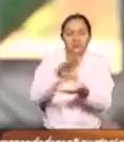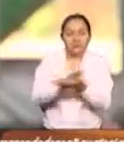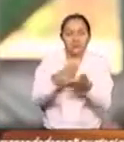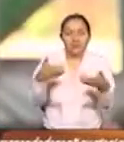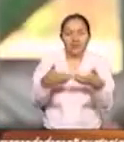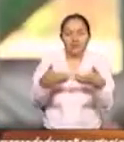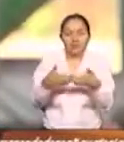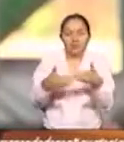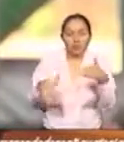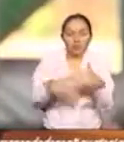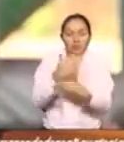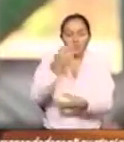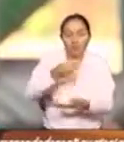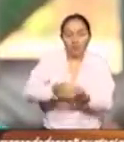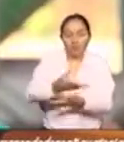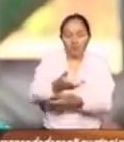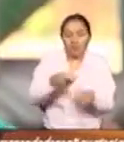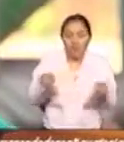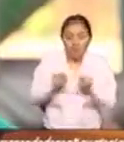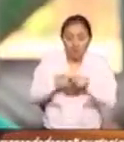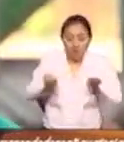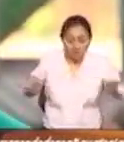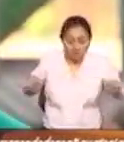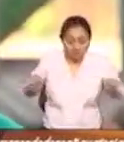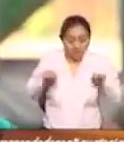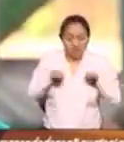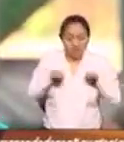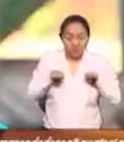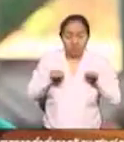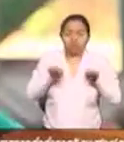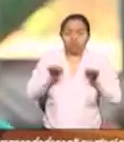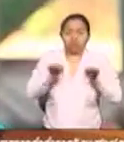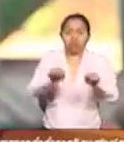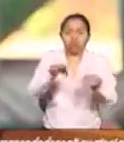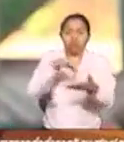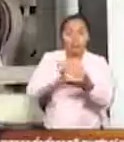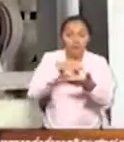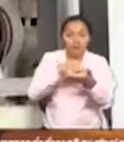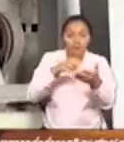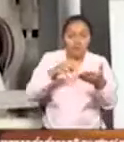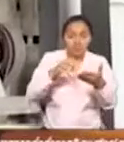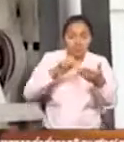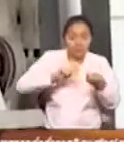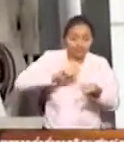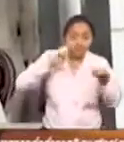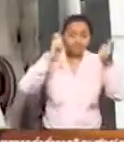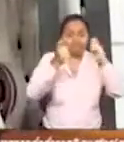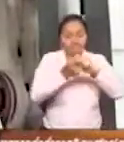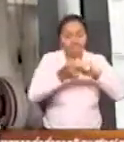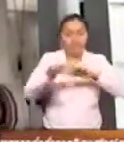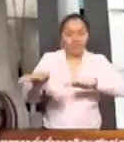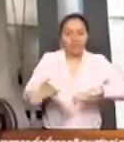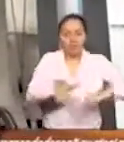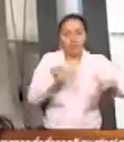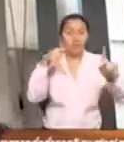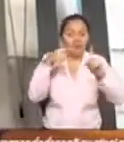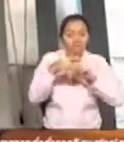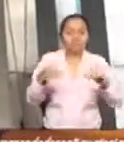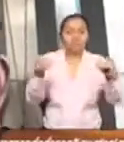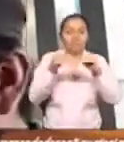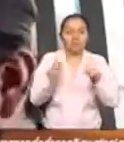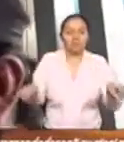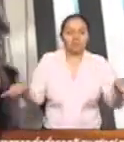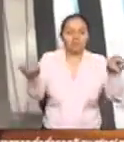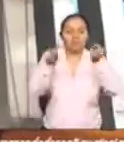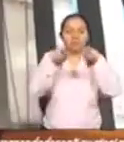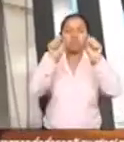maquinaria. Queremos realmente, a la par de la provincia que está apostándole a la mecanización agrícola, nosotros también queremos estar a la altura de ellos y